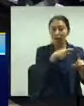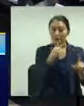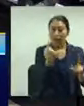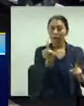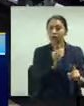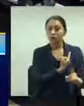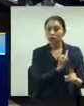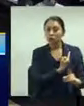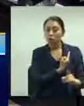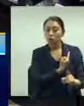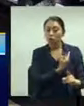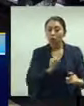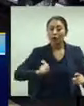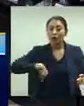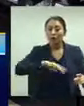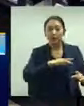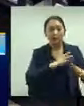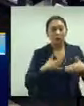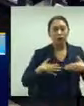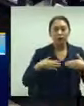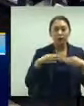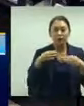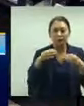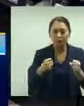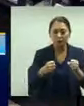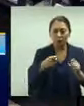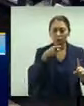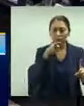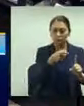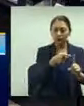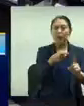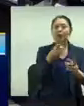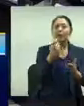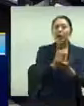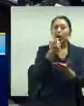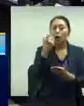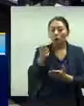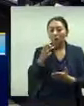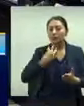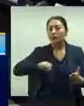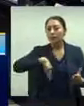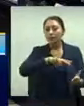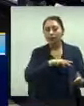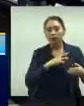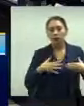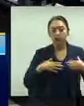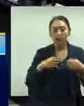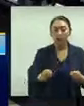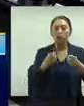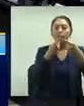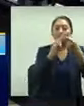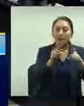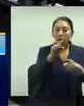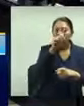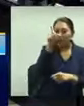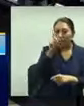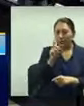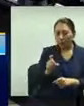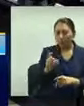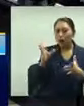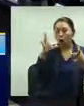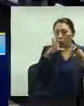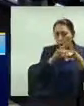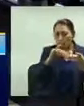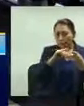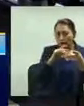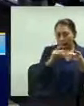al Ministerio de Salud, o sea, específicamente la adquisición es para el Ministerio de Salud, pero en razón a la pregunta o al comentario que había